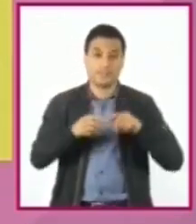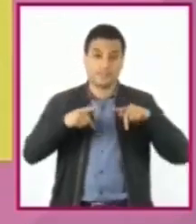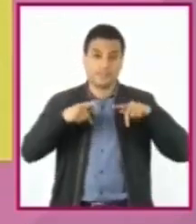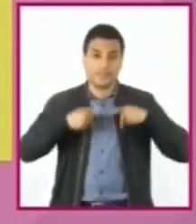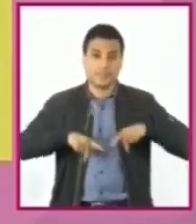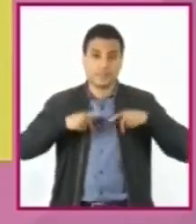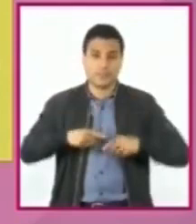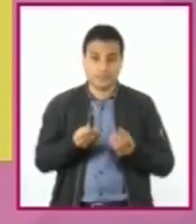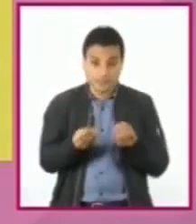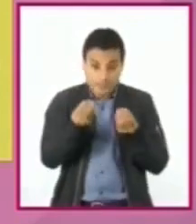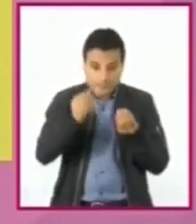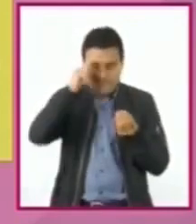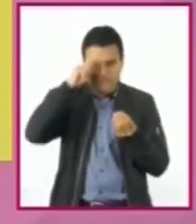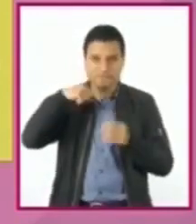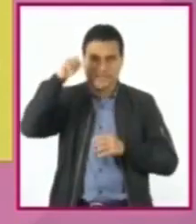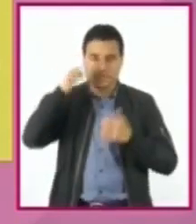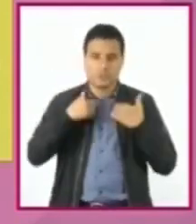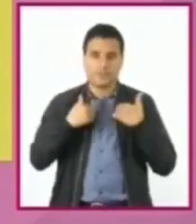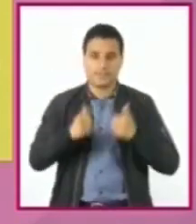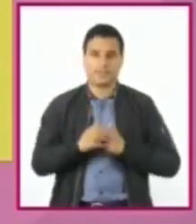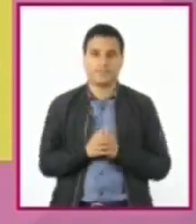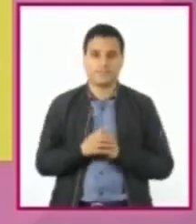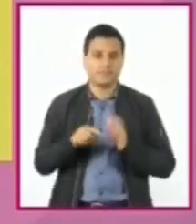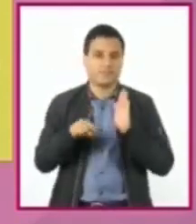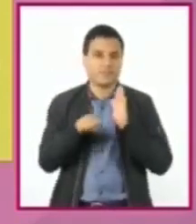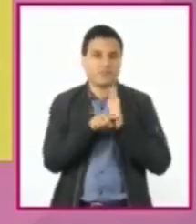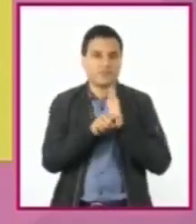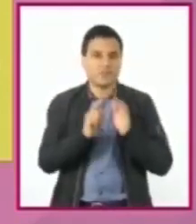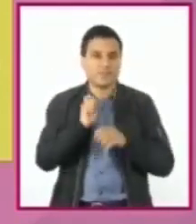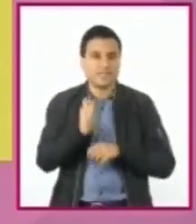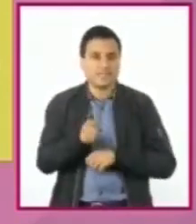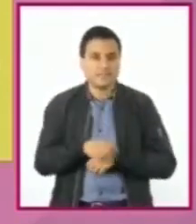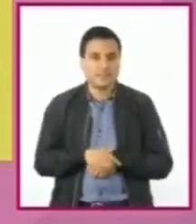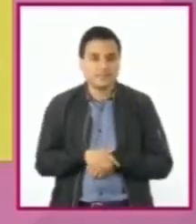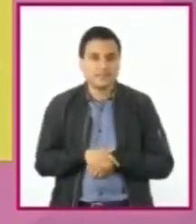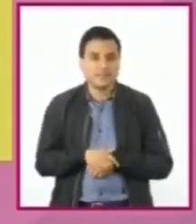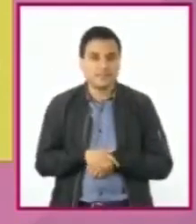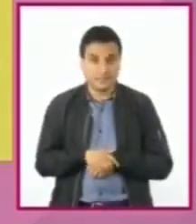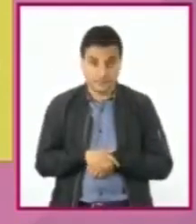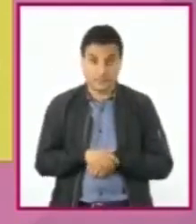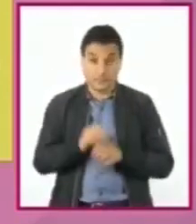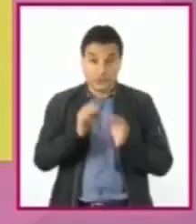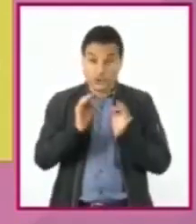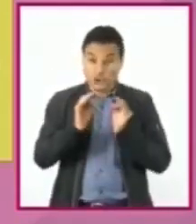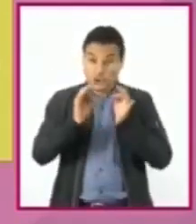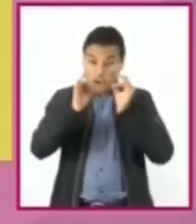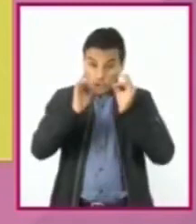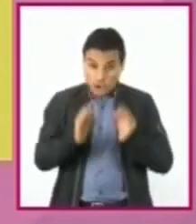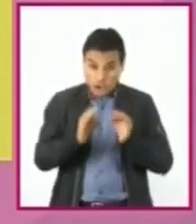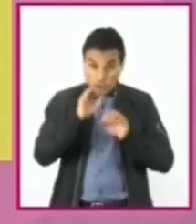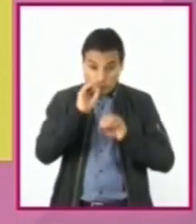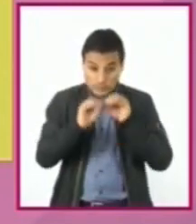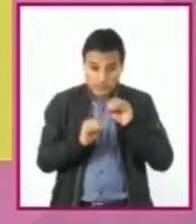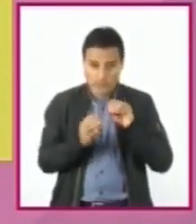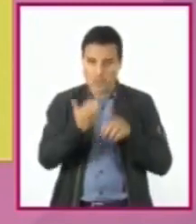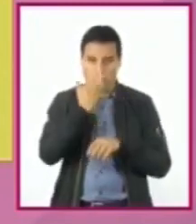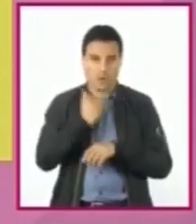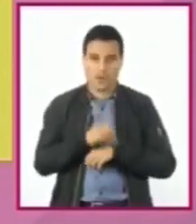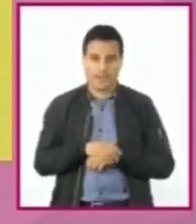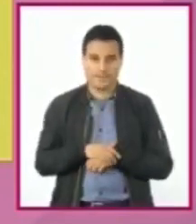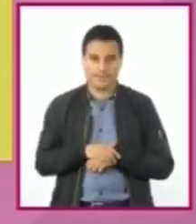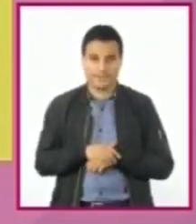algunas regiones concretas. Las desventajas son: no se elaboran con precisión ni detalle.